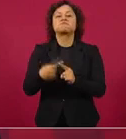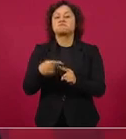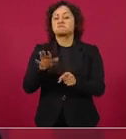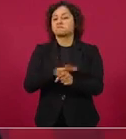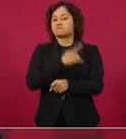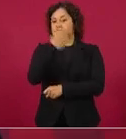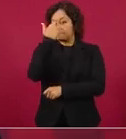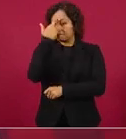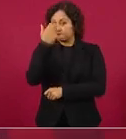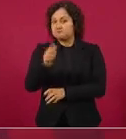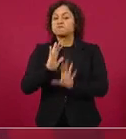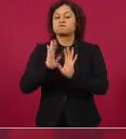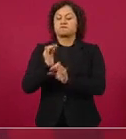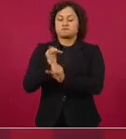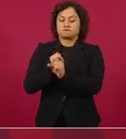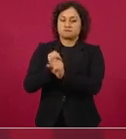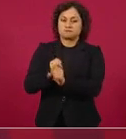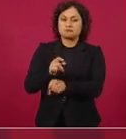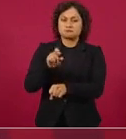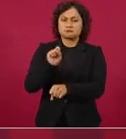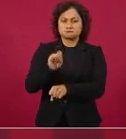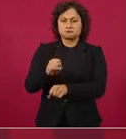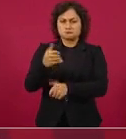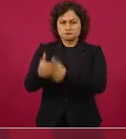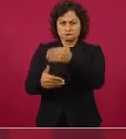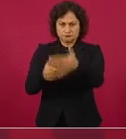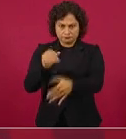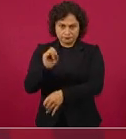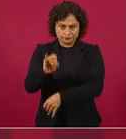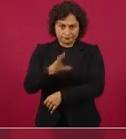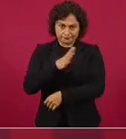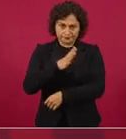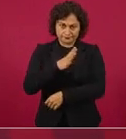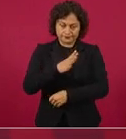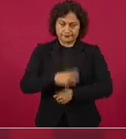está avanzando. Y desde luego